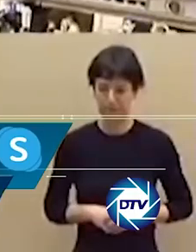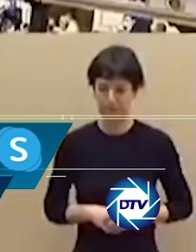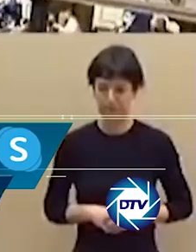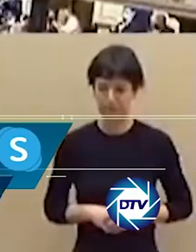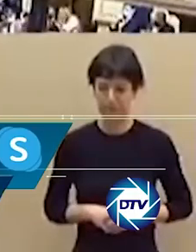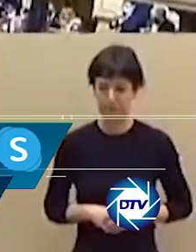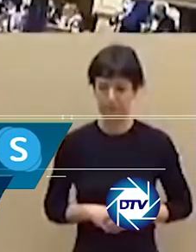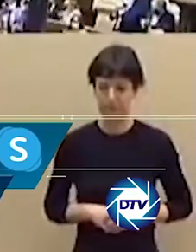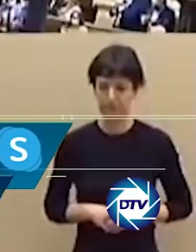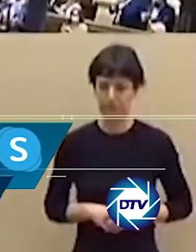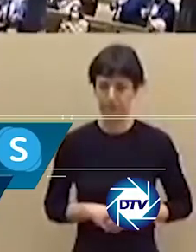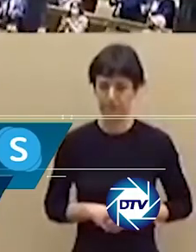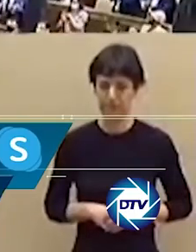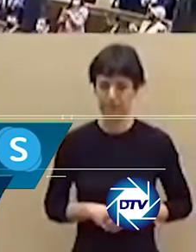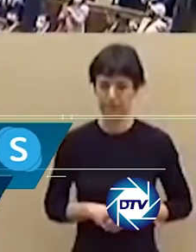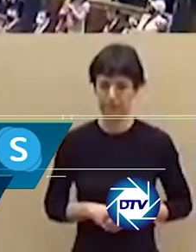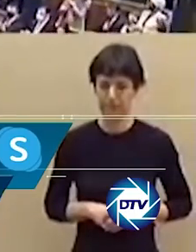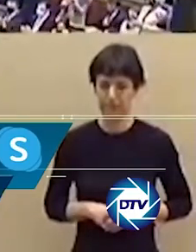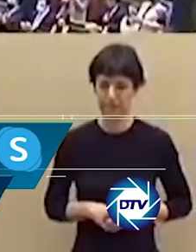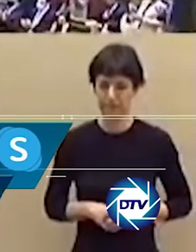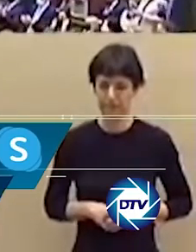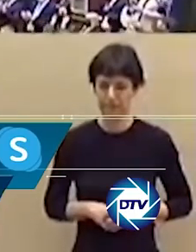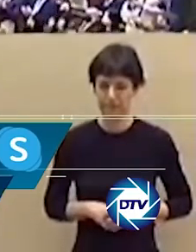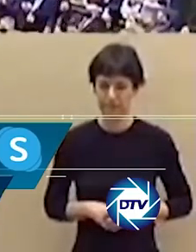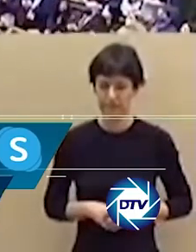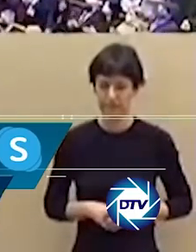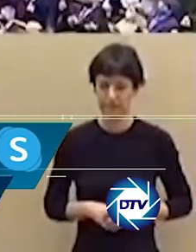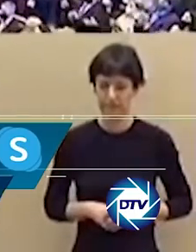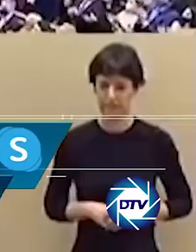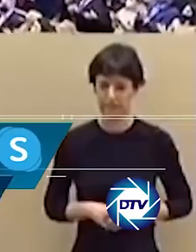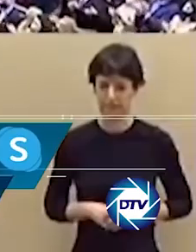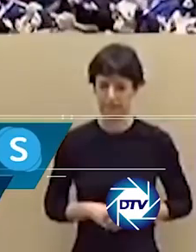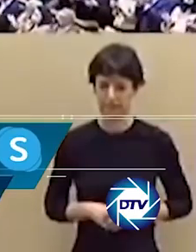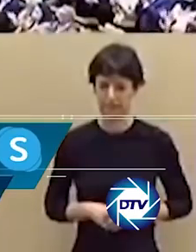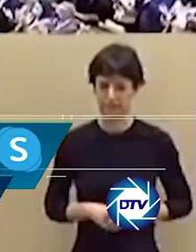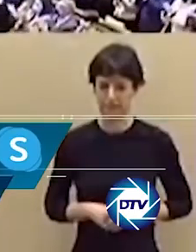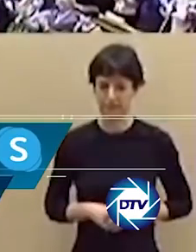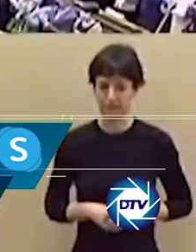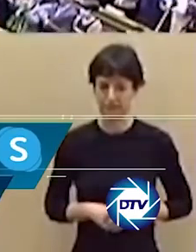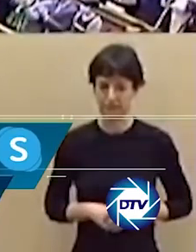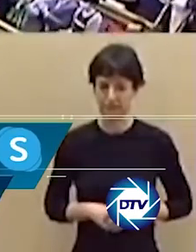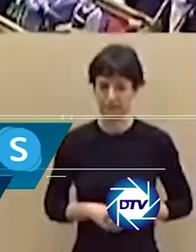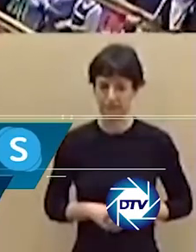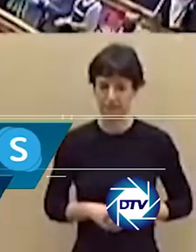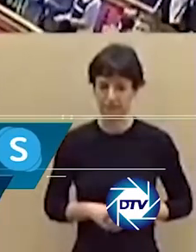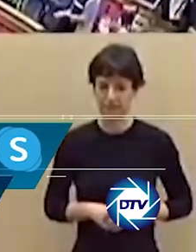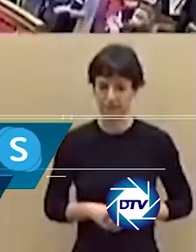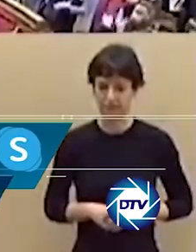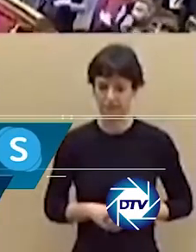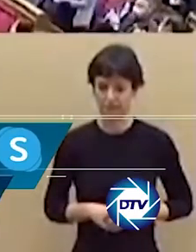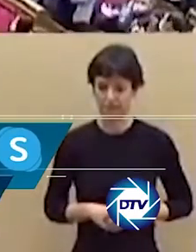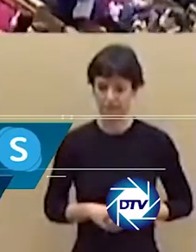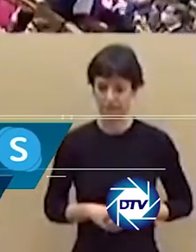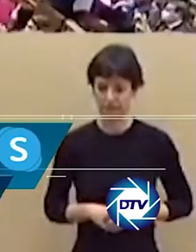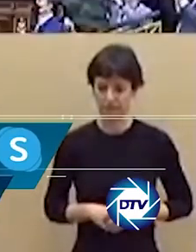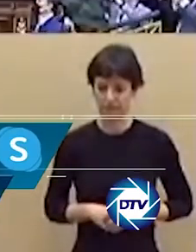con unas regiones que ya tenía, como son y con Crimea y con Donetsk y Lugansk, sino